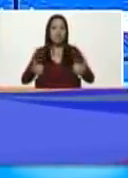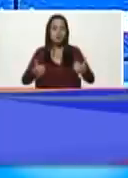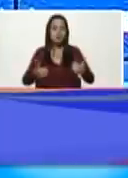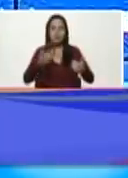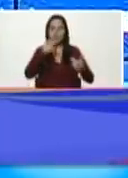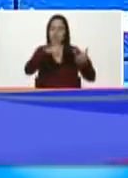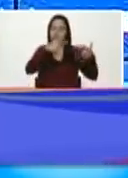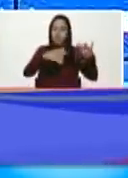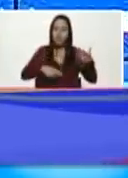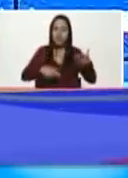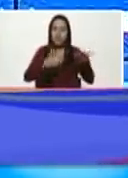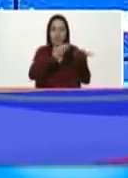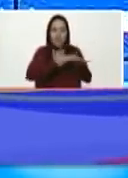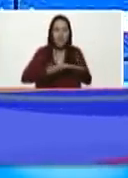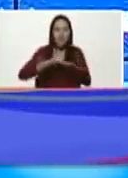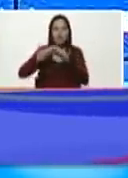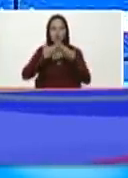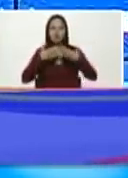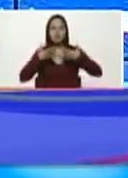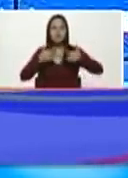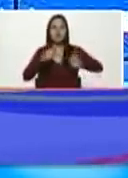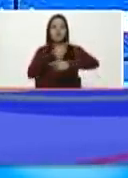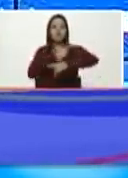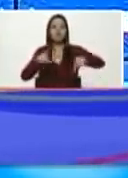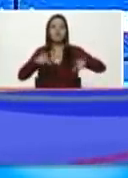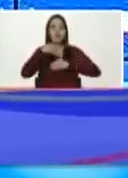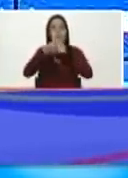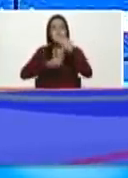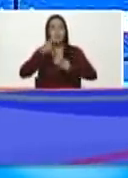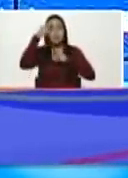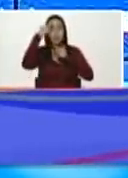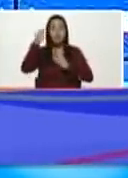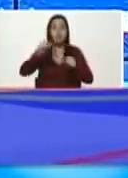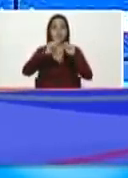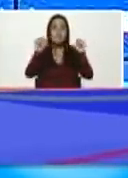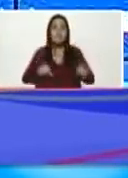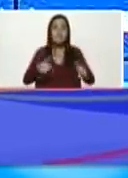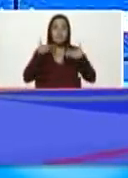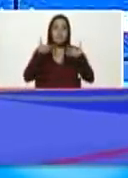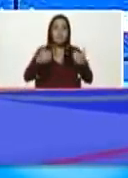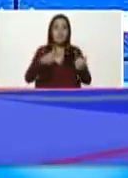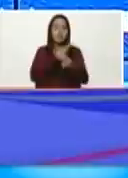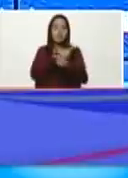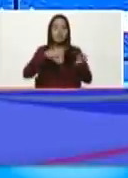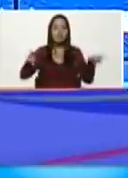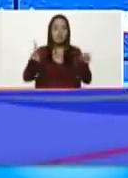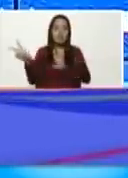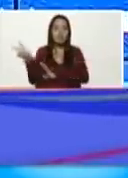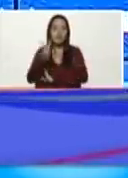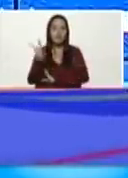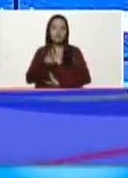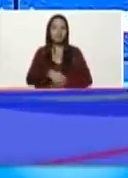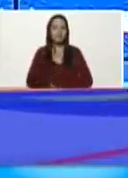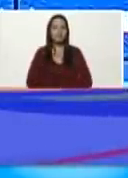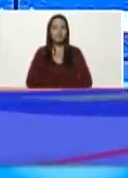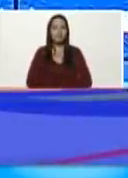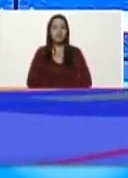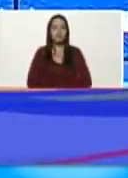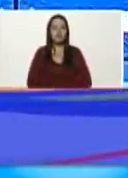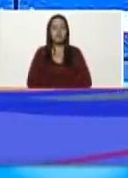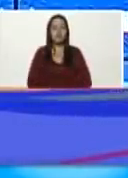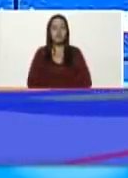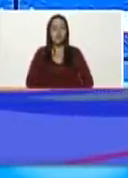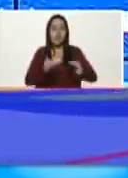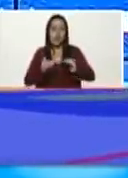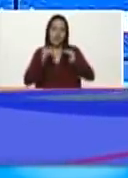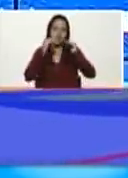de salud pública para ser profesionales del sistema de salud pública de Venezuela, en fase